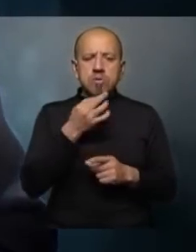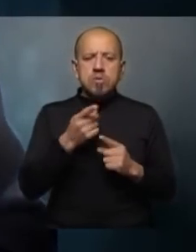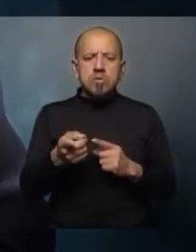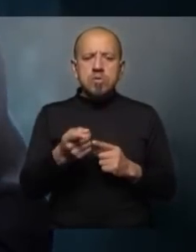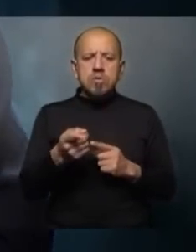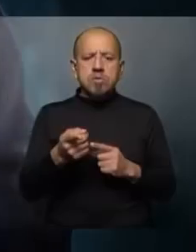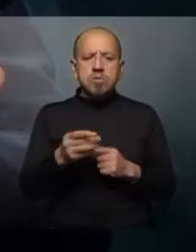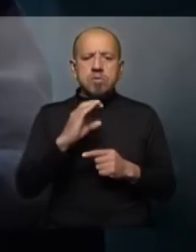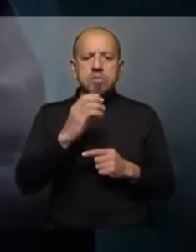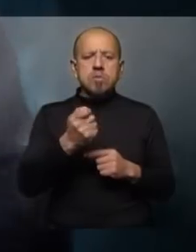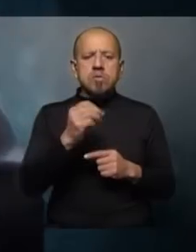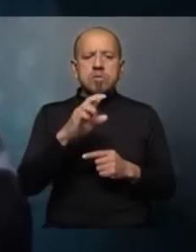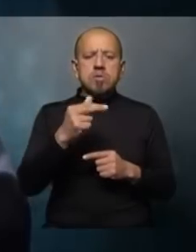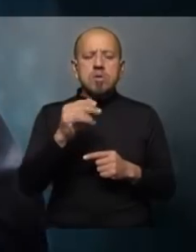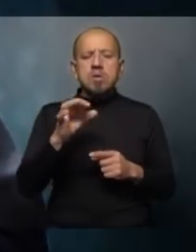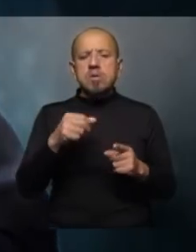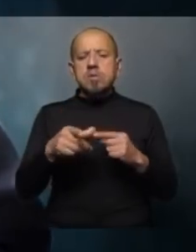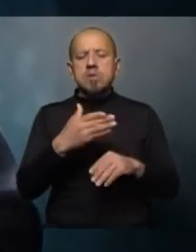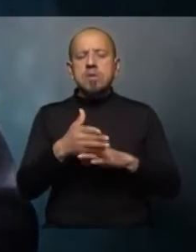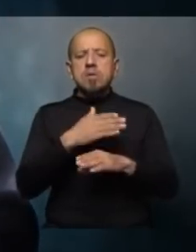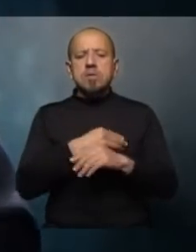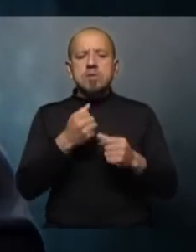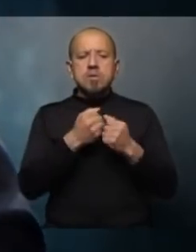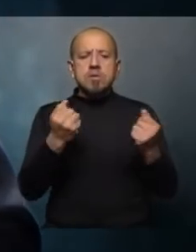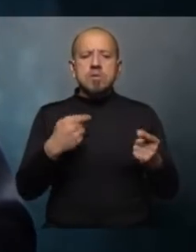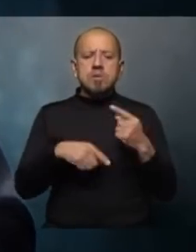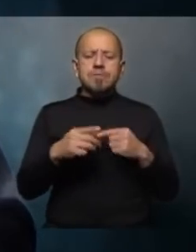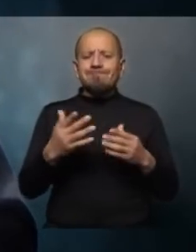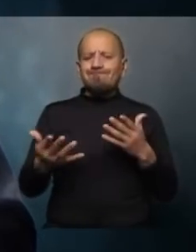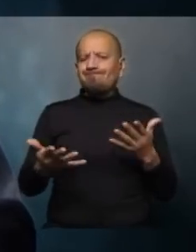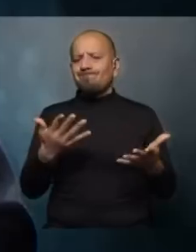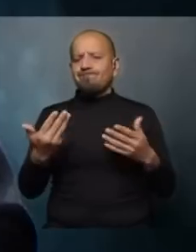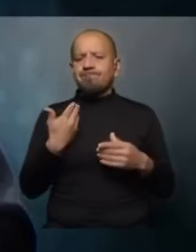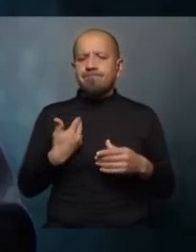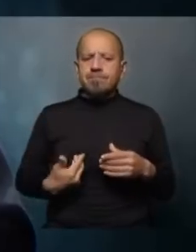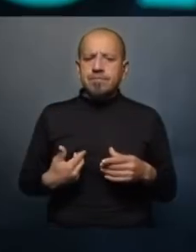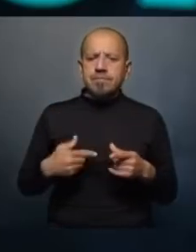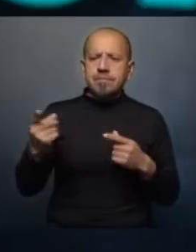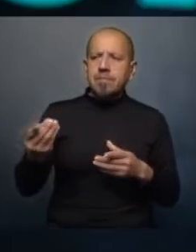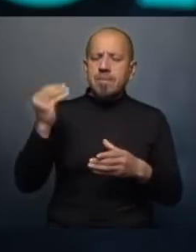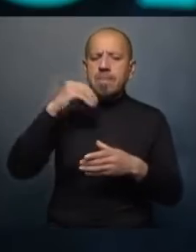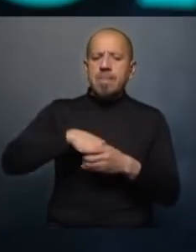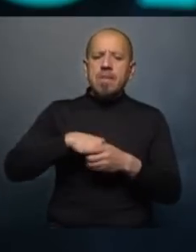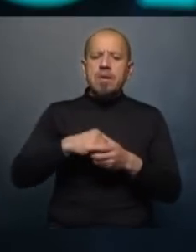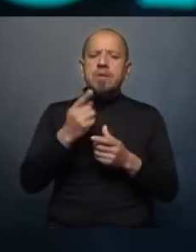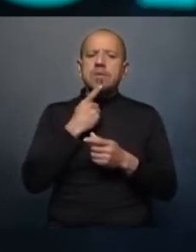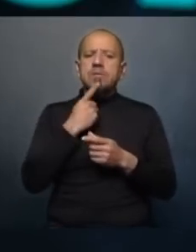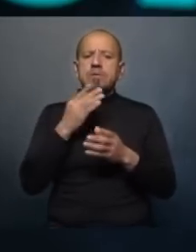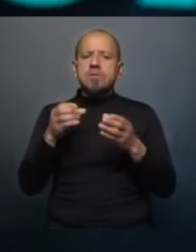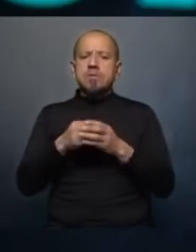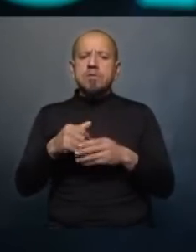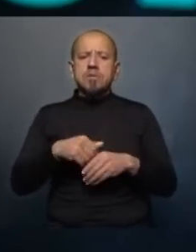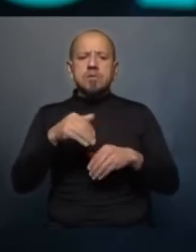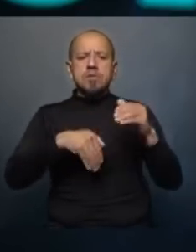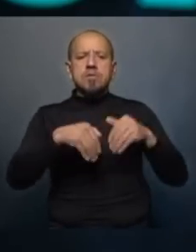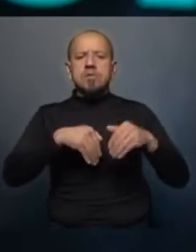aá y caretas Hace unos días antes del acto electoral es bastante irritante y triste el intento de injerencia político partidaria en las elecciones